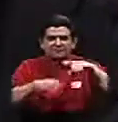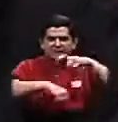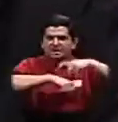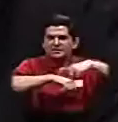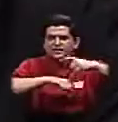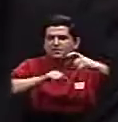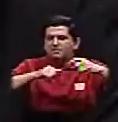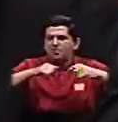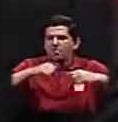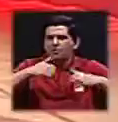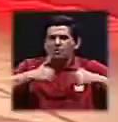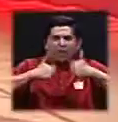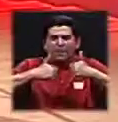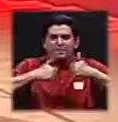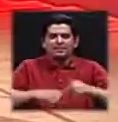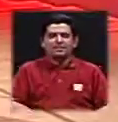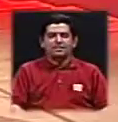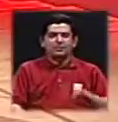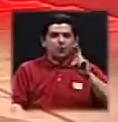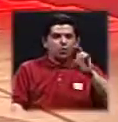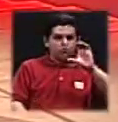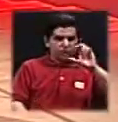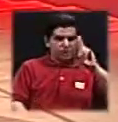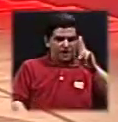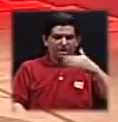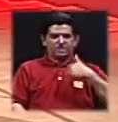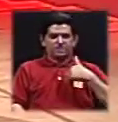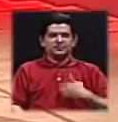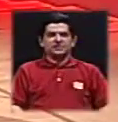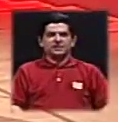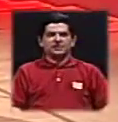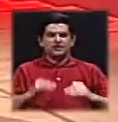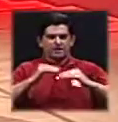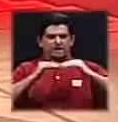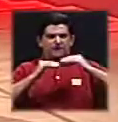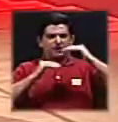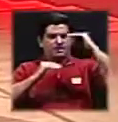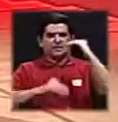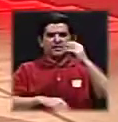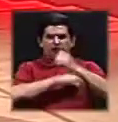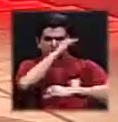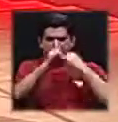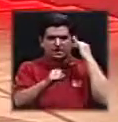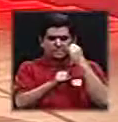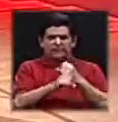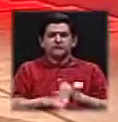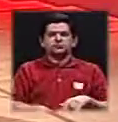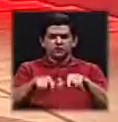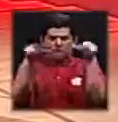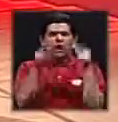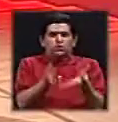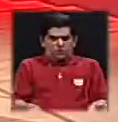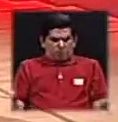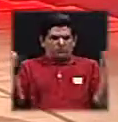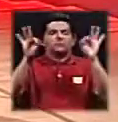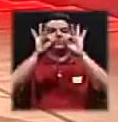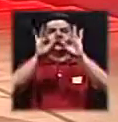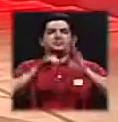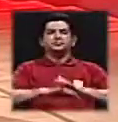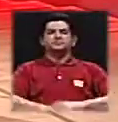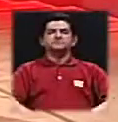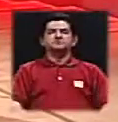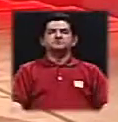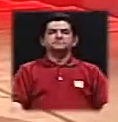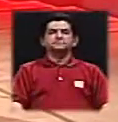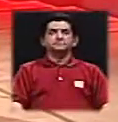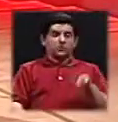periodo? La Universidad de Costa Rica tiene dentro de los rankings internacionales un papel destacado, un puesto muy destacado.